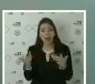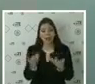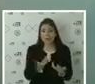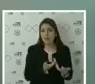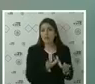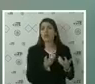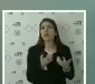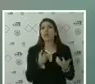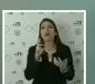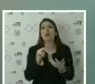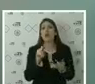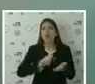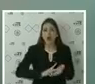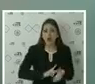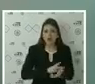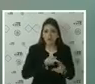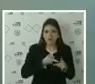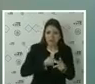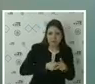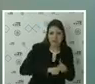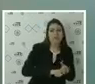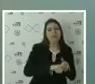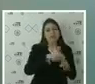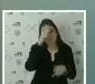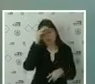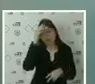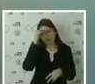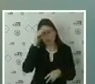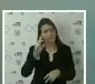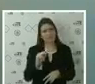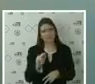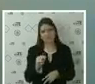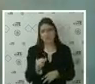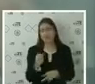vez. Entonces creo que sería eso. Gracias.